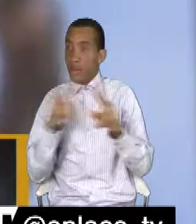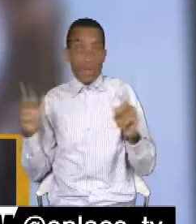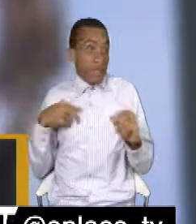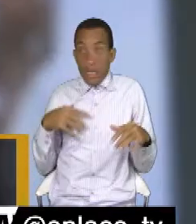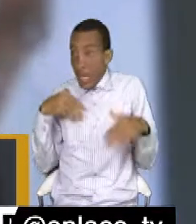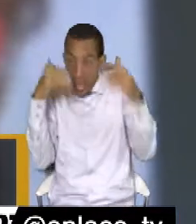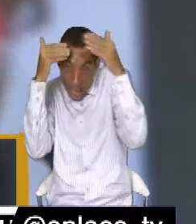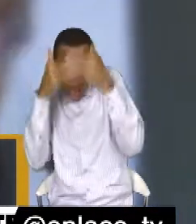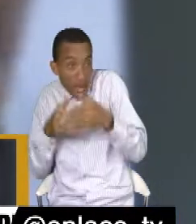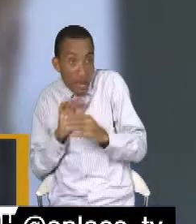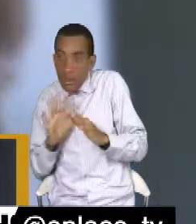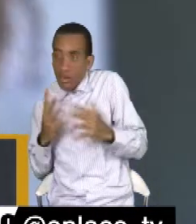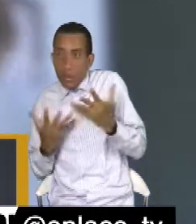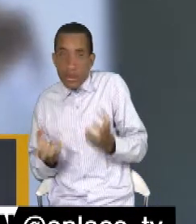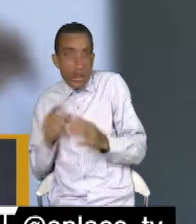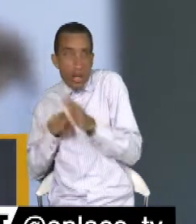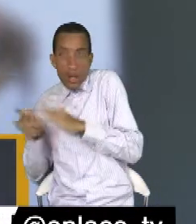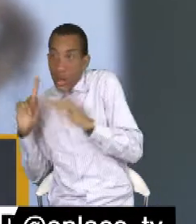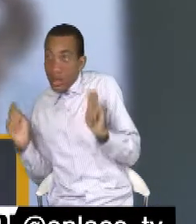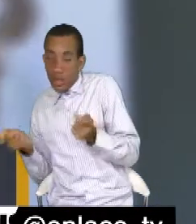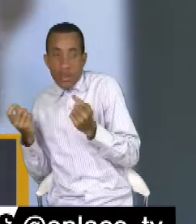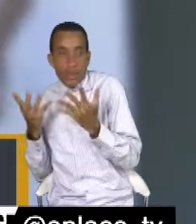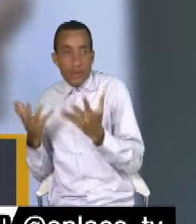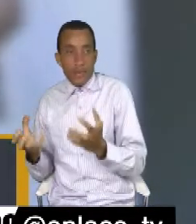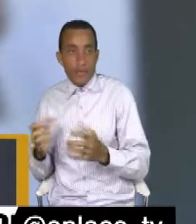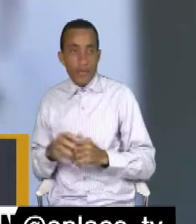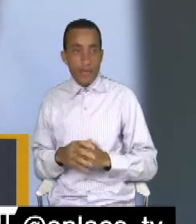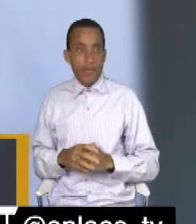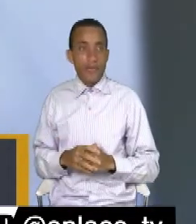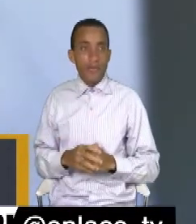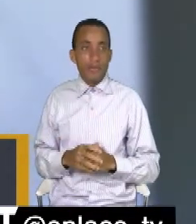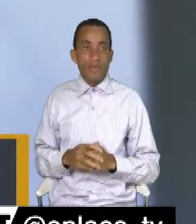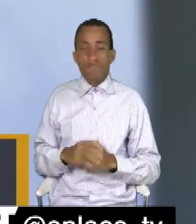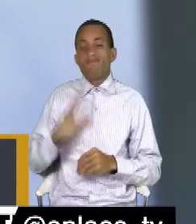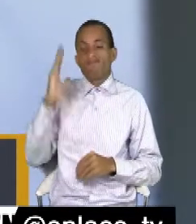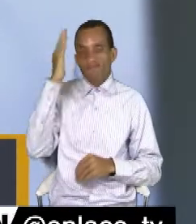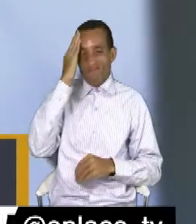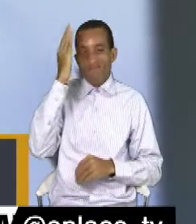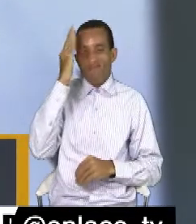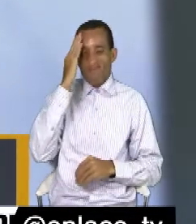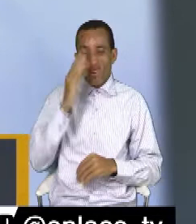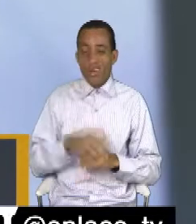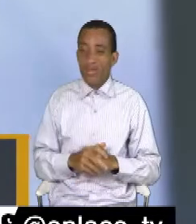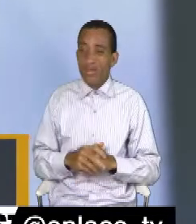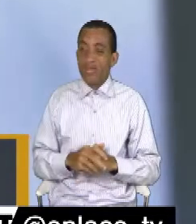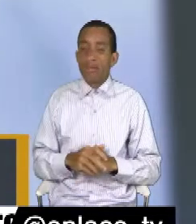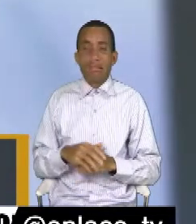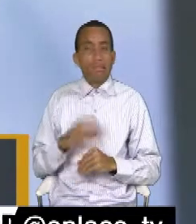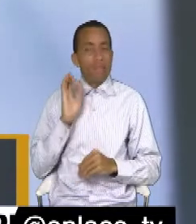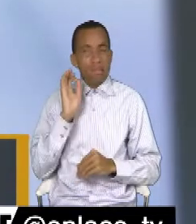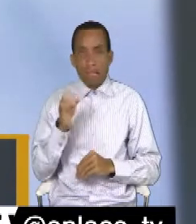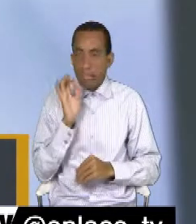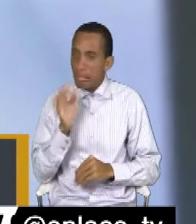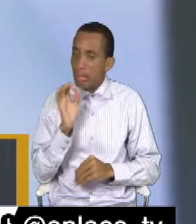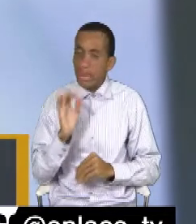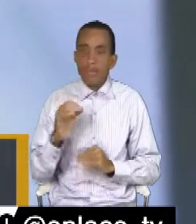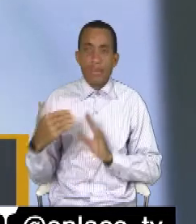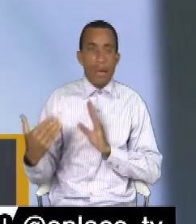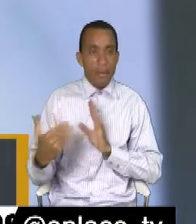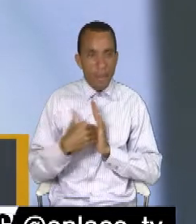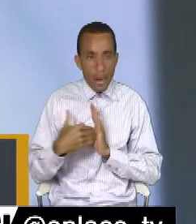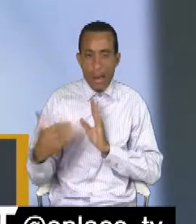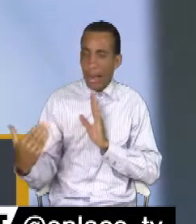refugio del agresor. Sí, desafortunadamente estamos siendo continuamente teniendo episodios